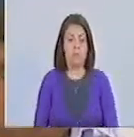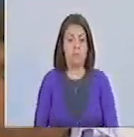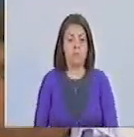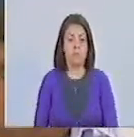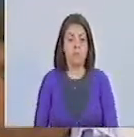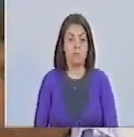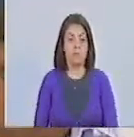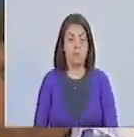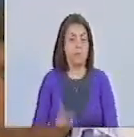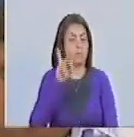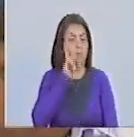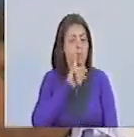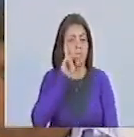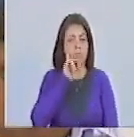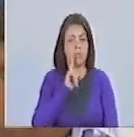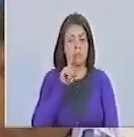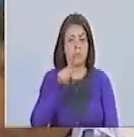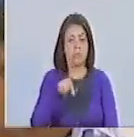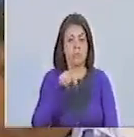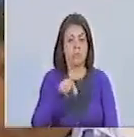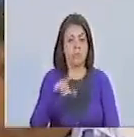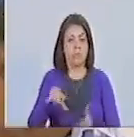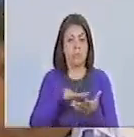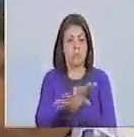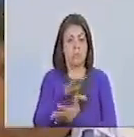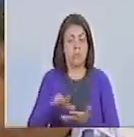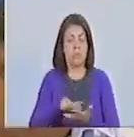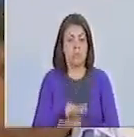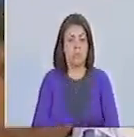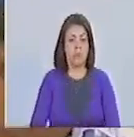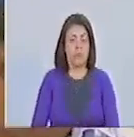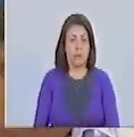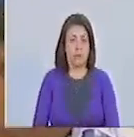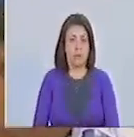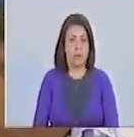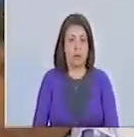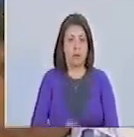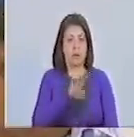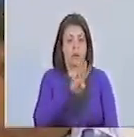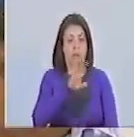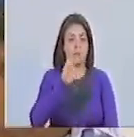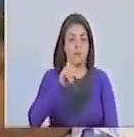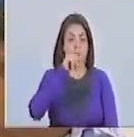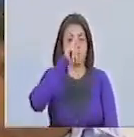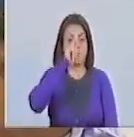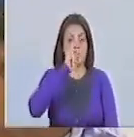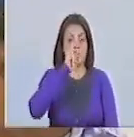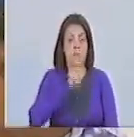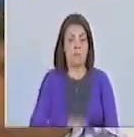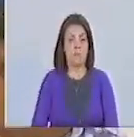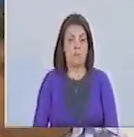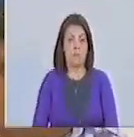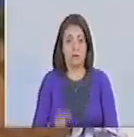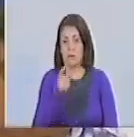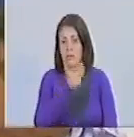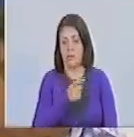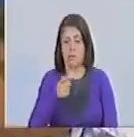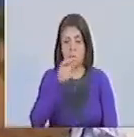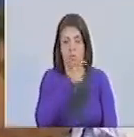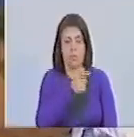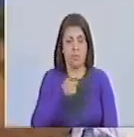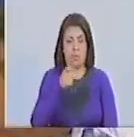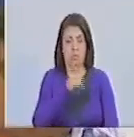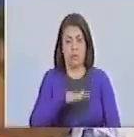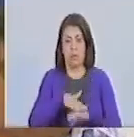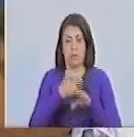La infamia de esta situación llevó 40 años en la búsqueda